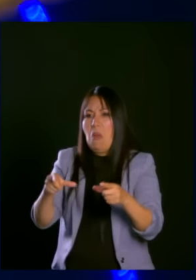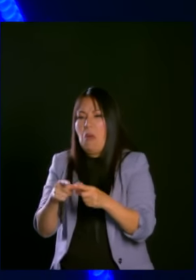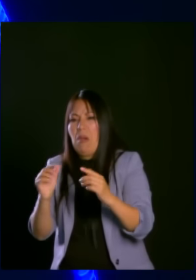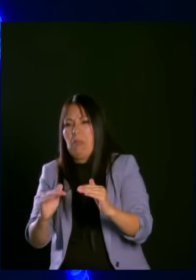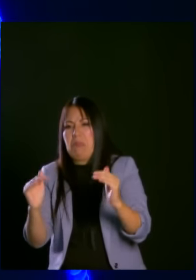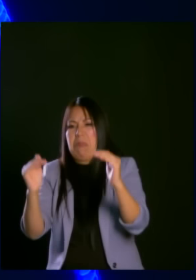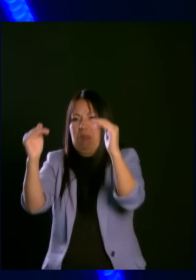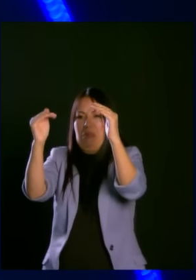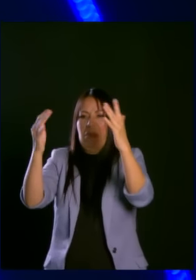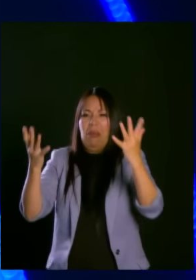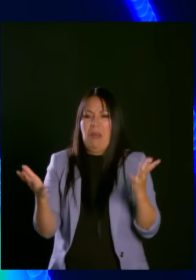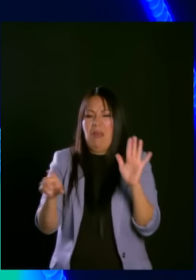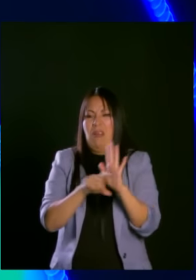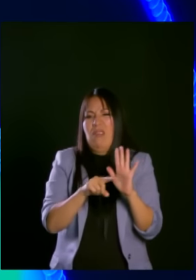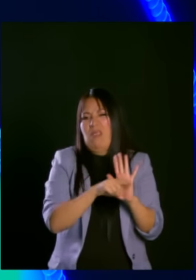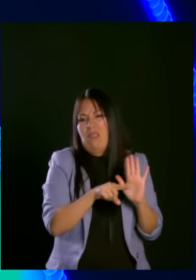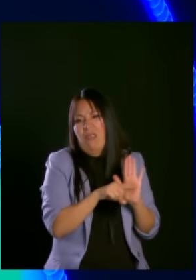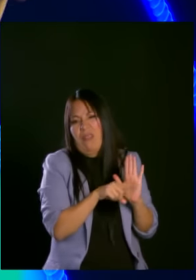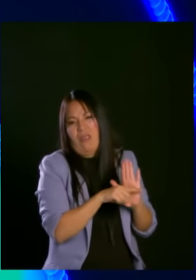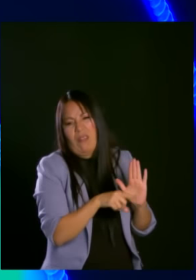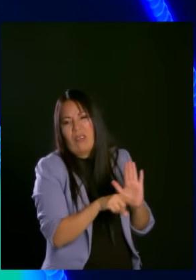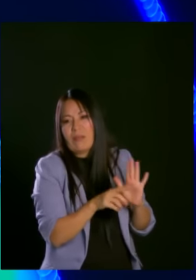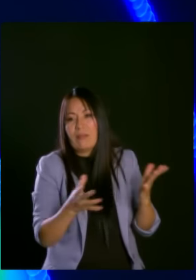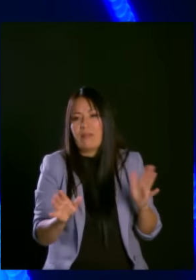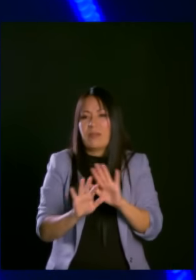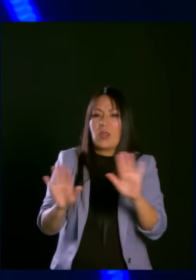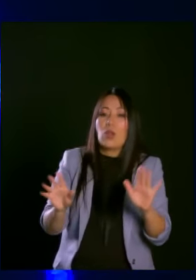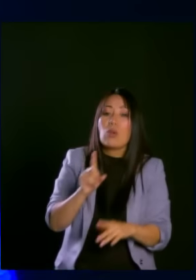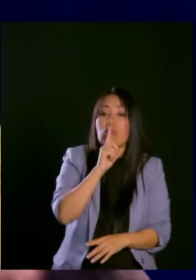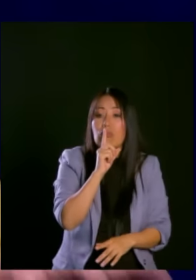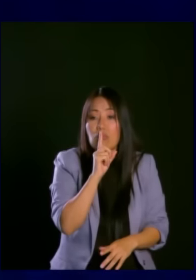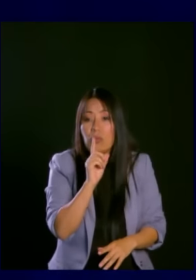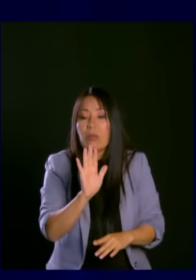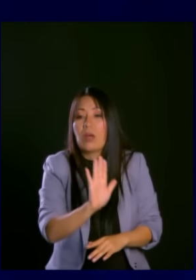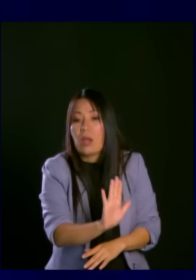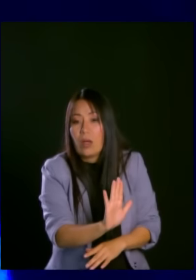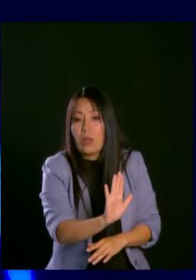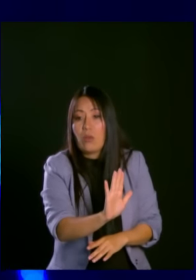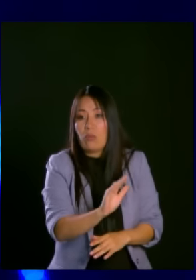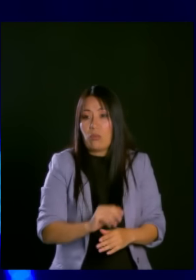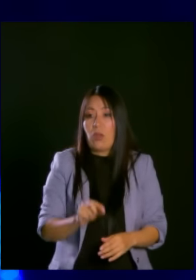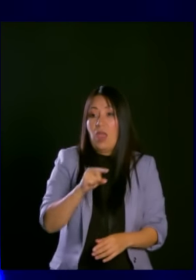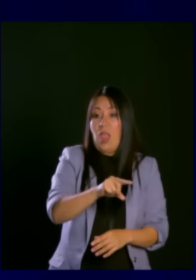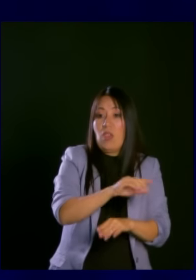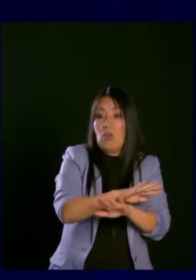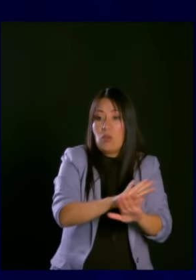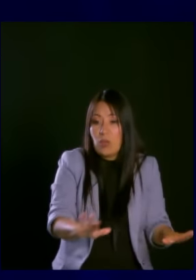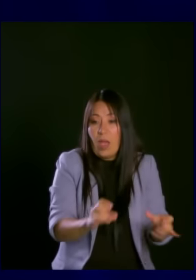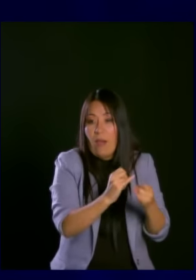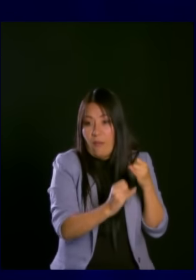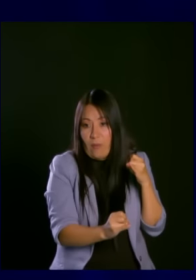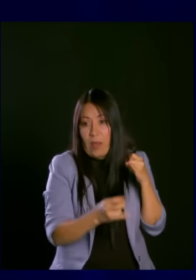miren, paren de hablar de otros, le dije. Ellos tienen una gran ventaja sobre nosotros, que ya terminaron, nosotros ni hemos